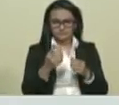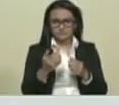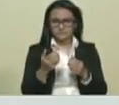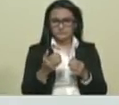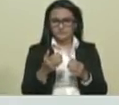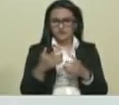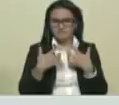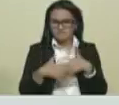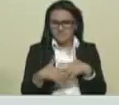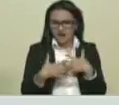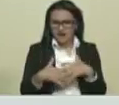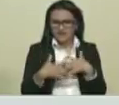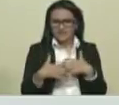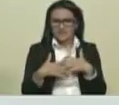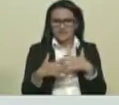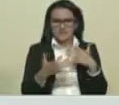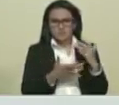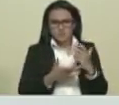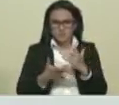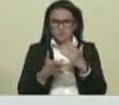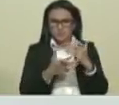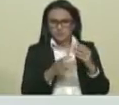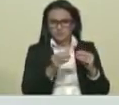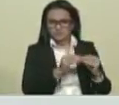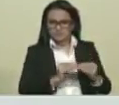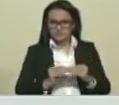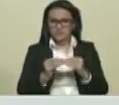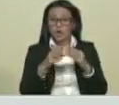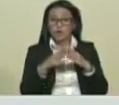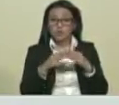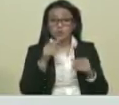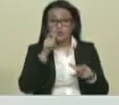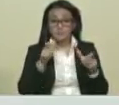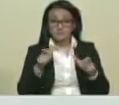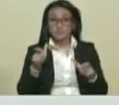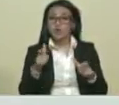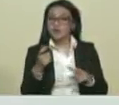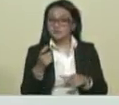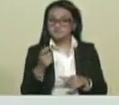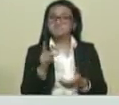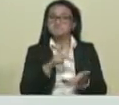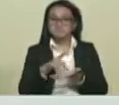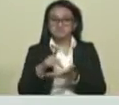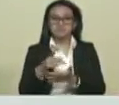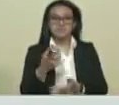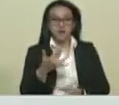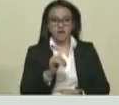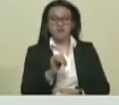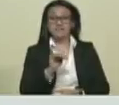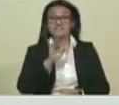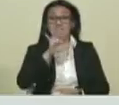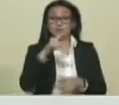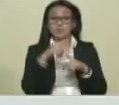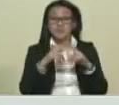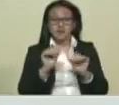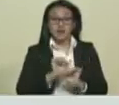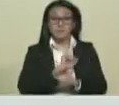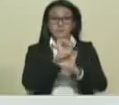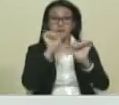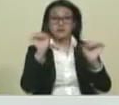de soporte, toda la cadena de técnicos estuvo presente ya a las 5:30,